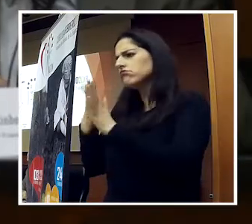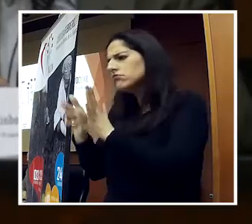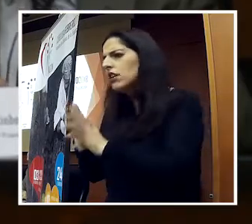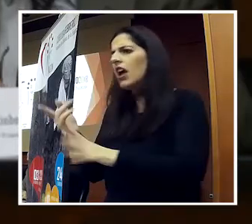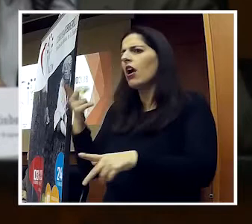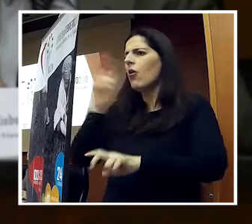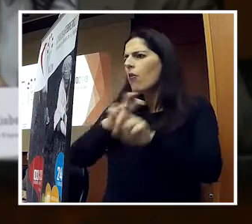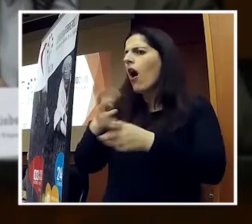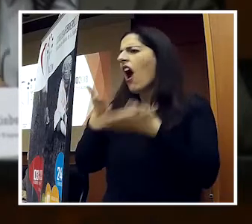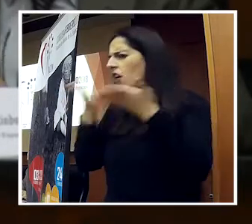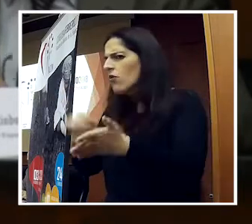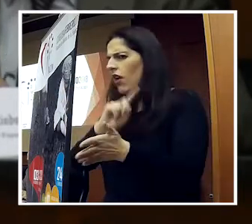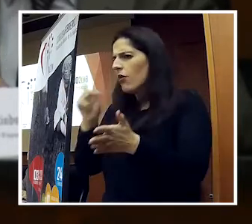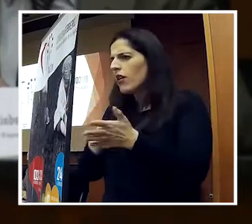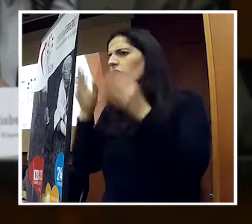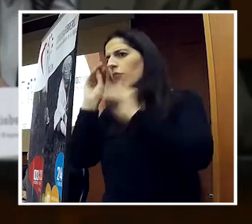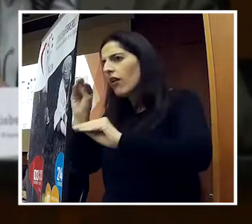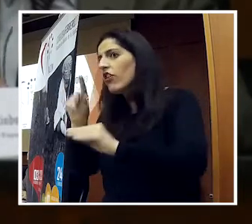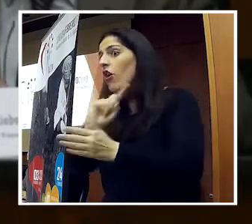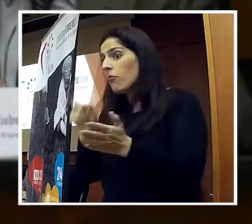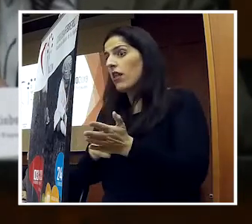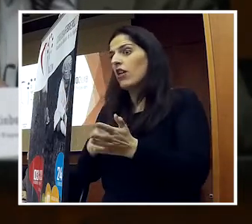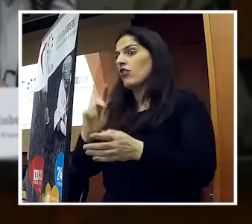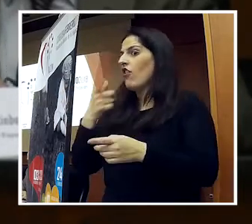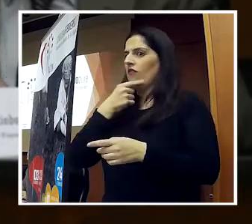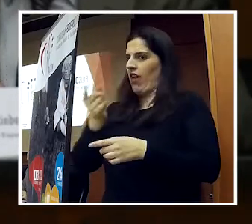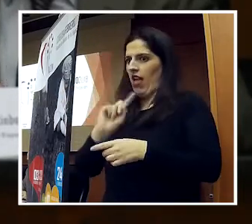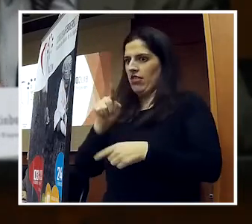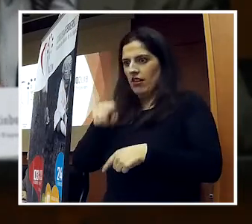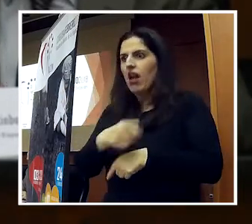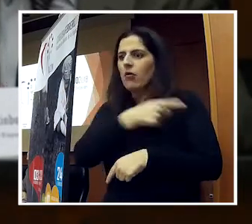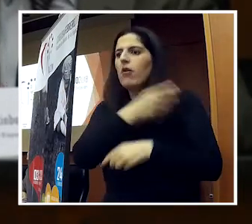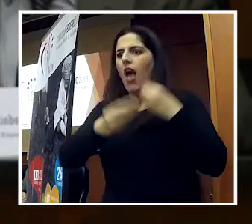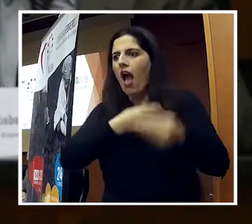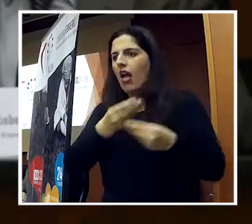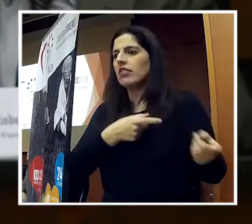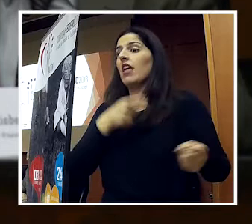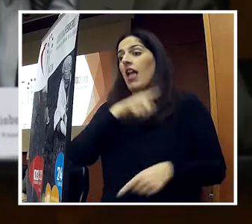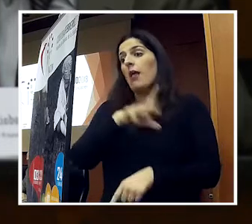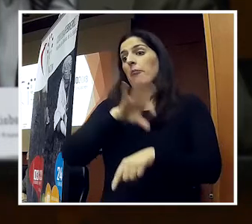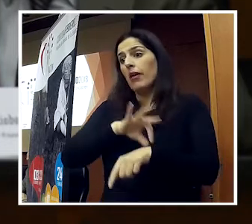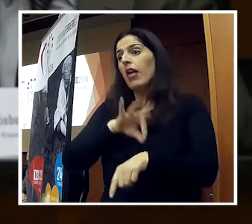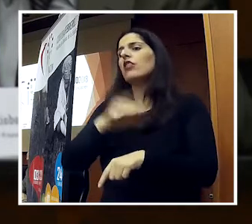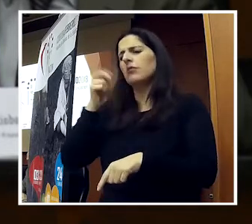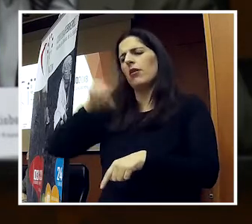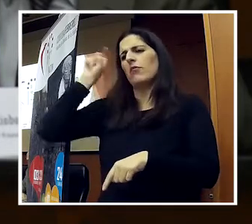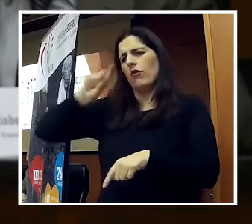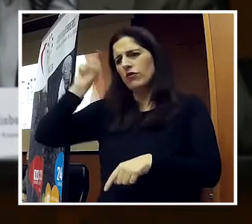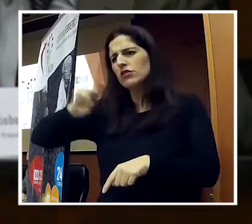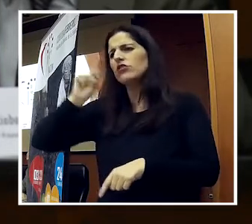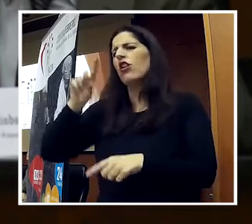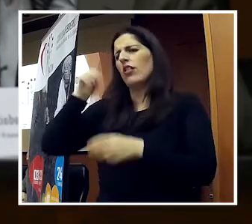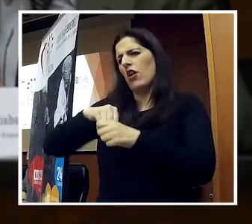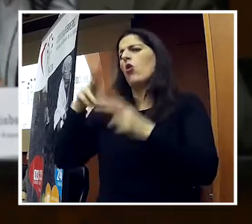para generar nuevo conocimiento que permita mejorar esa asistencia. Él es doctor en medicina, es profesor asociado